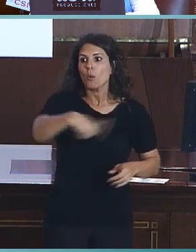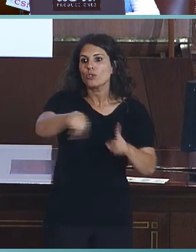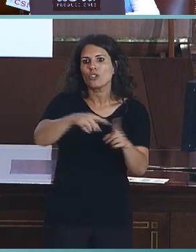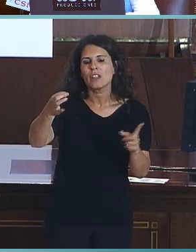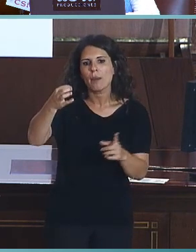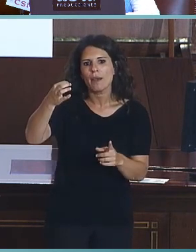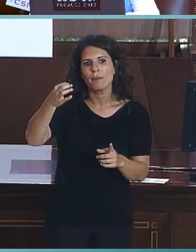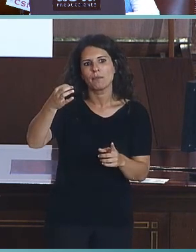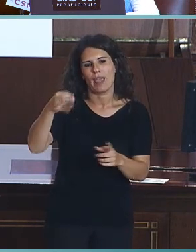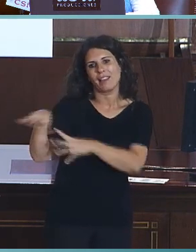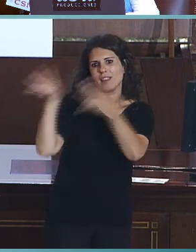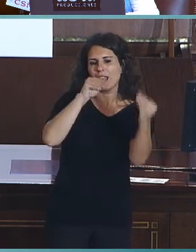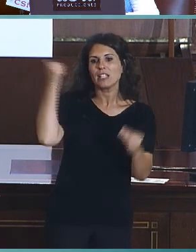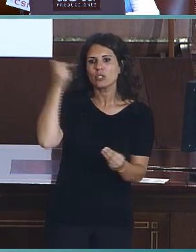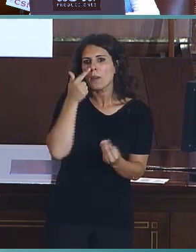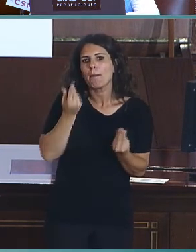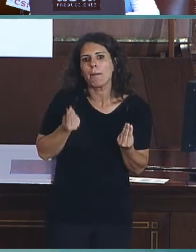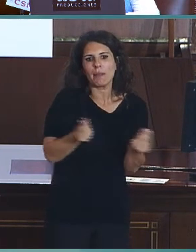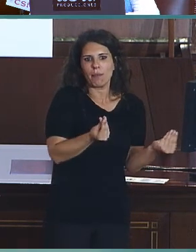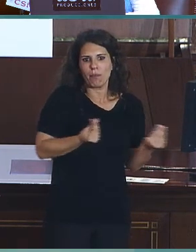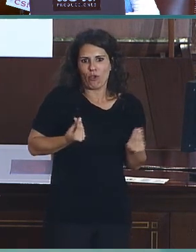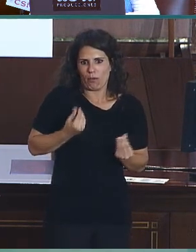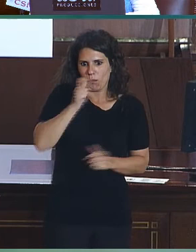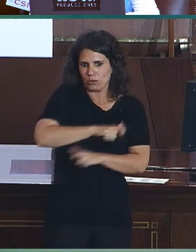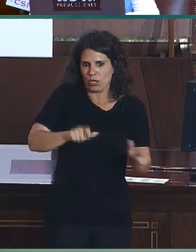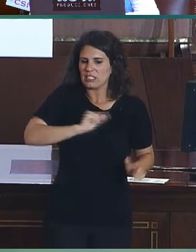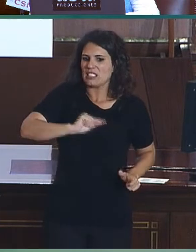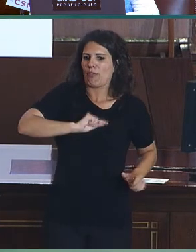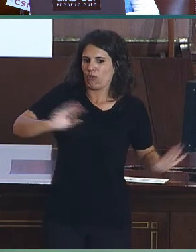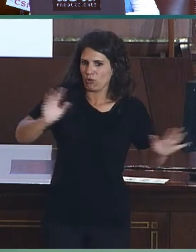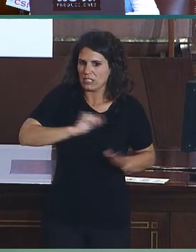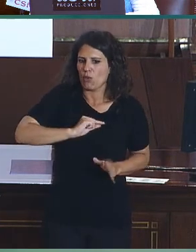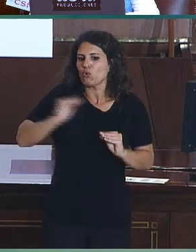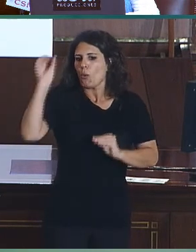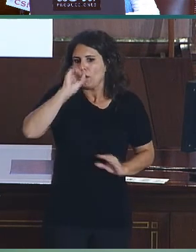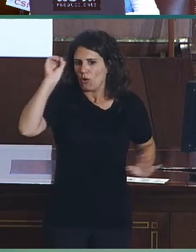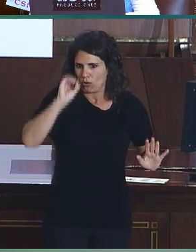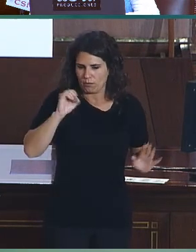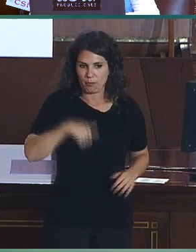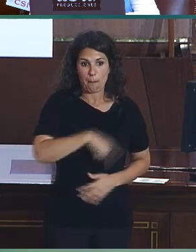percepción que tienen los encuestados. En Madrid, un